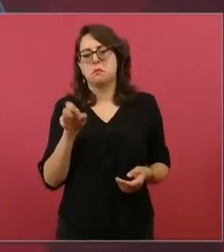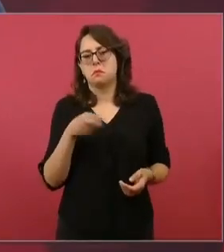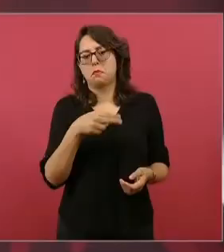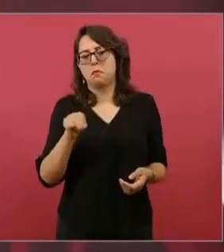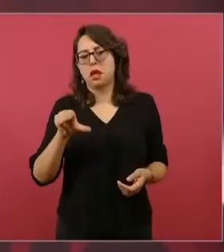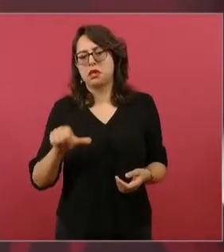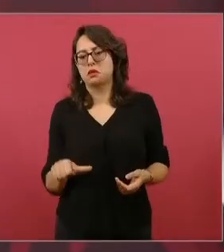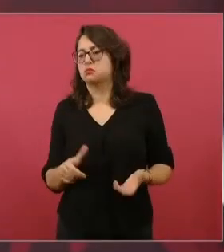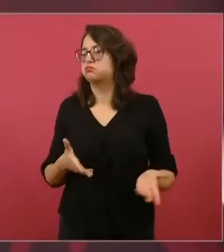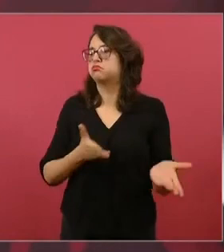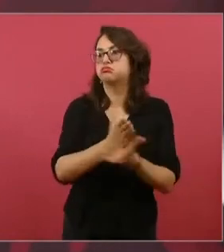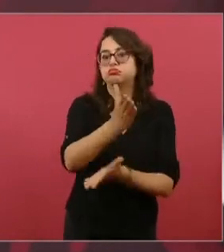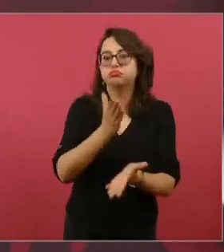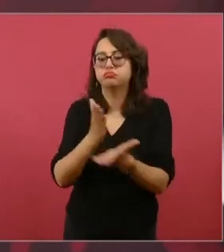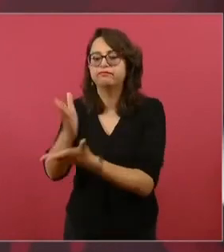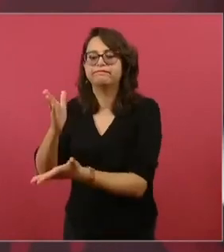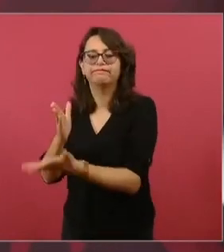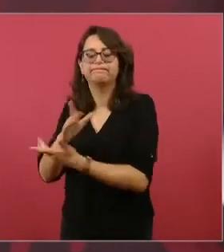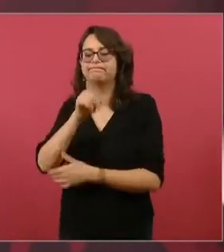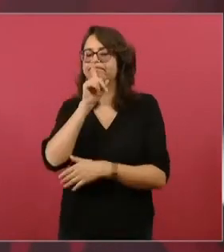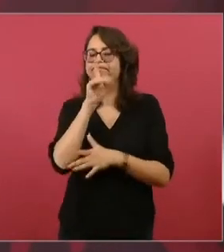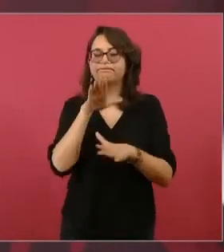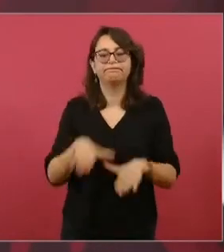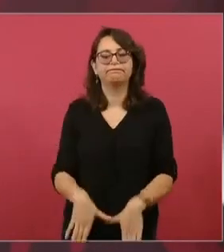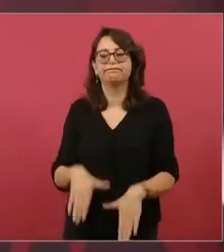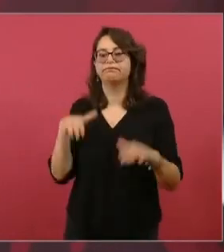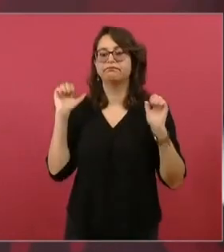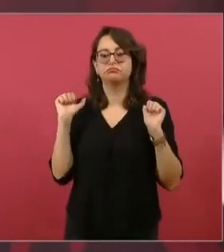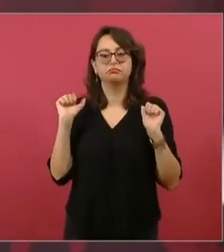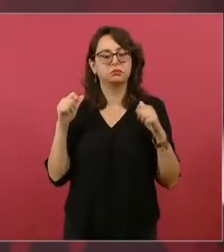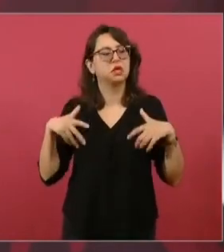posesión, esta actitud de Peña,